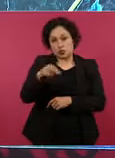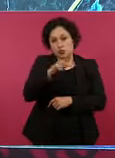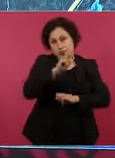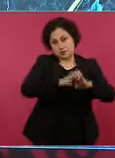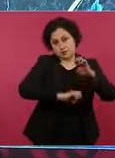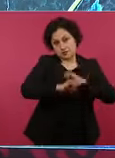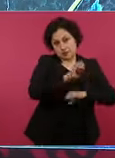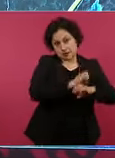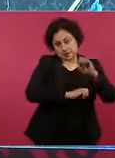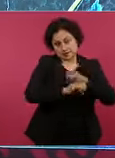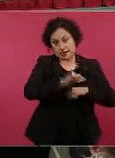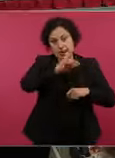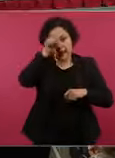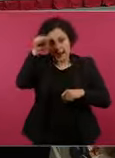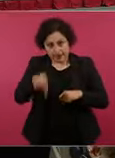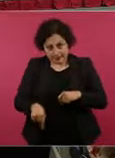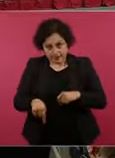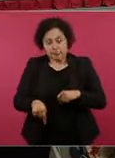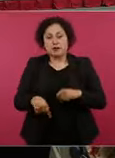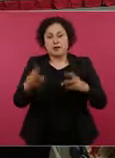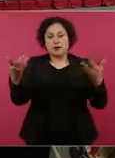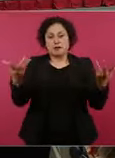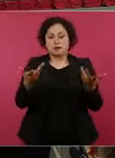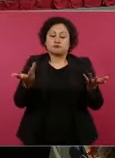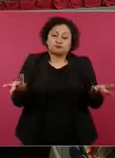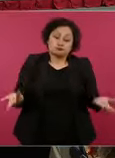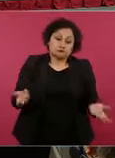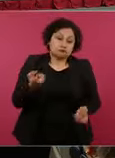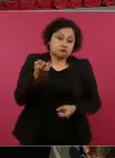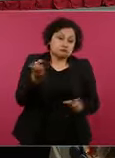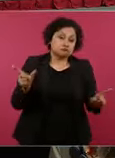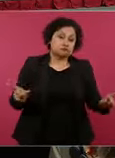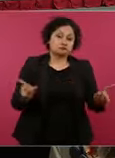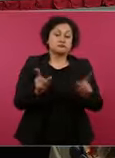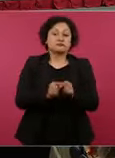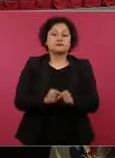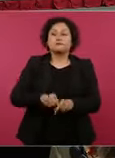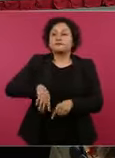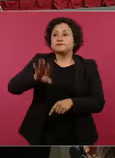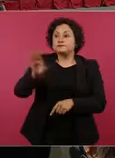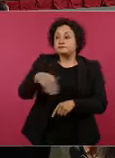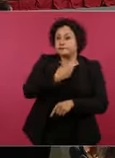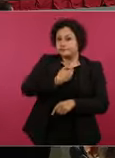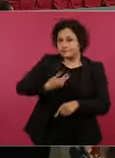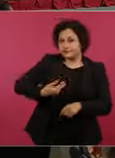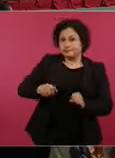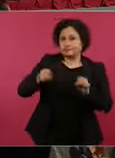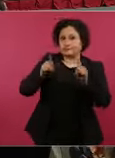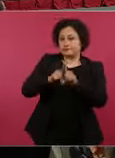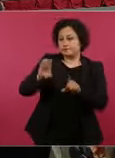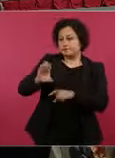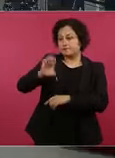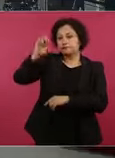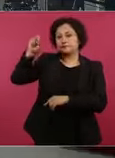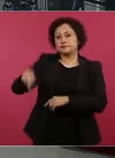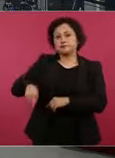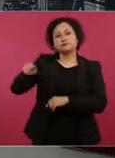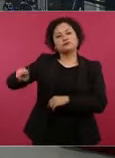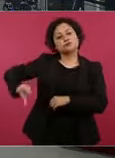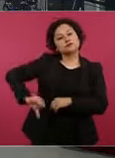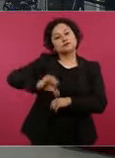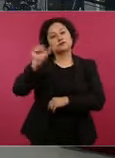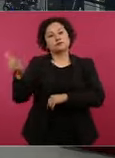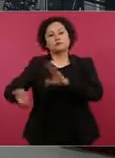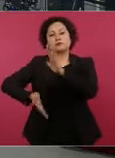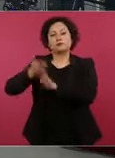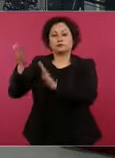Eso es lo que puedo comentarte. Presidente, precisamente en Cancún hay otra obra muy importante que se está construyendo, pero va